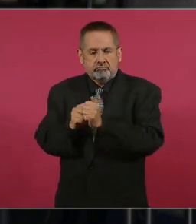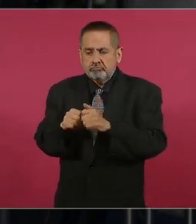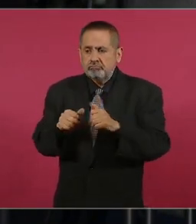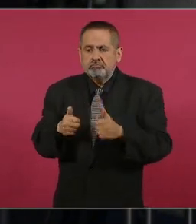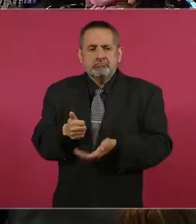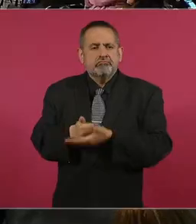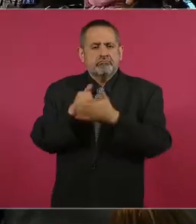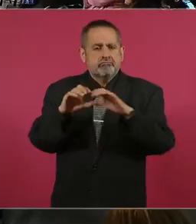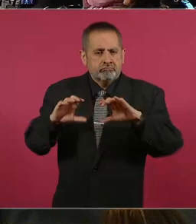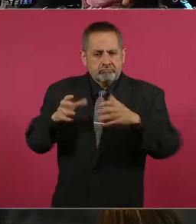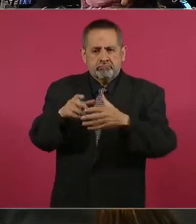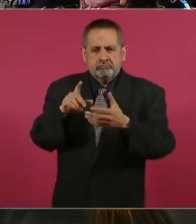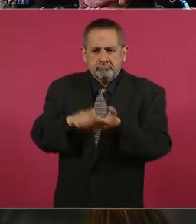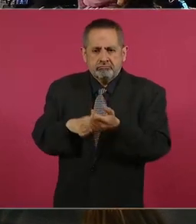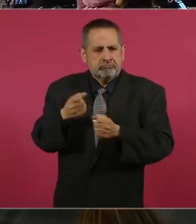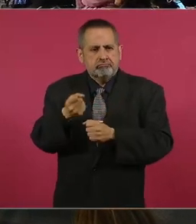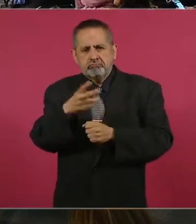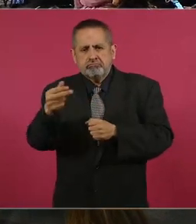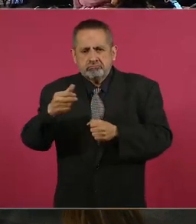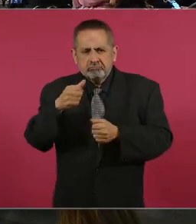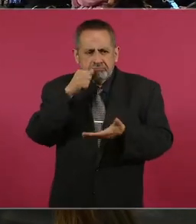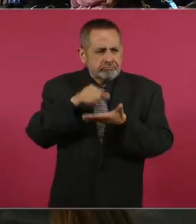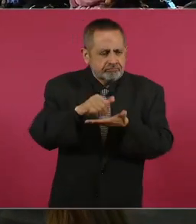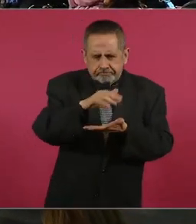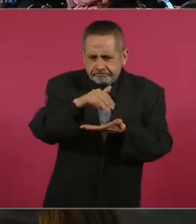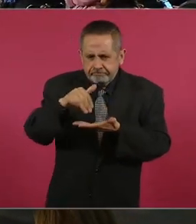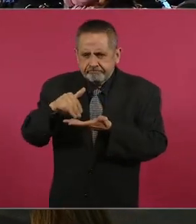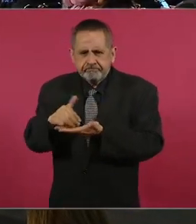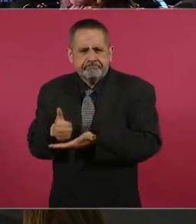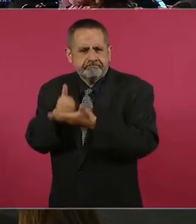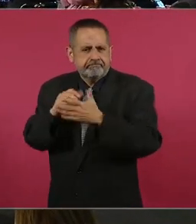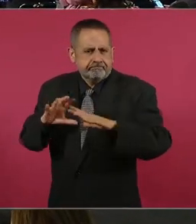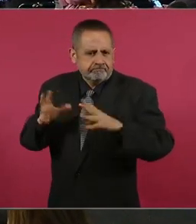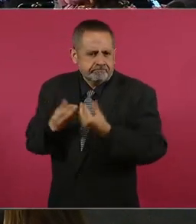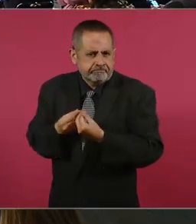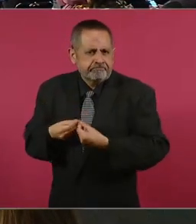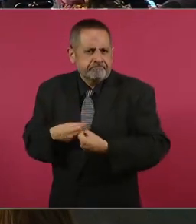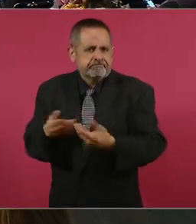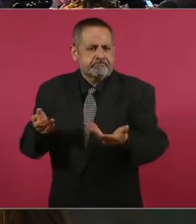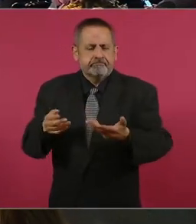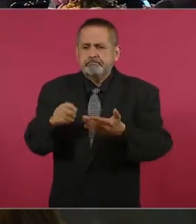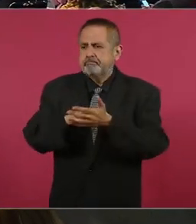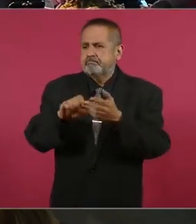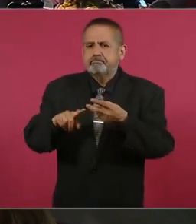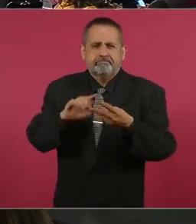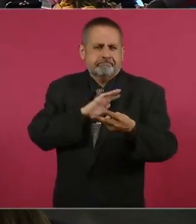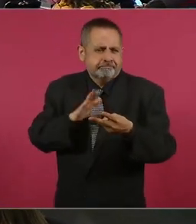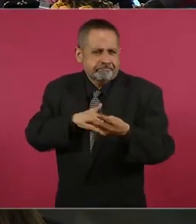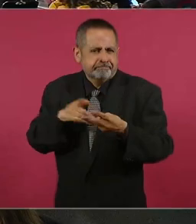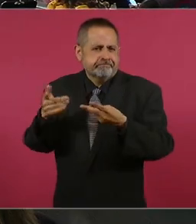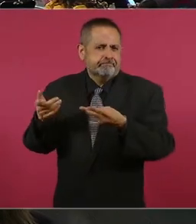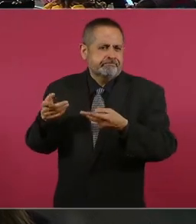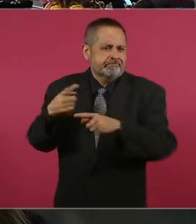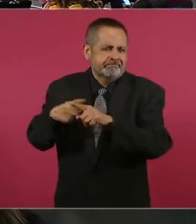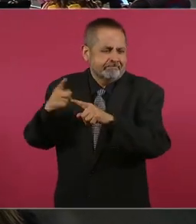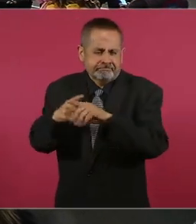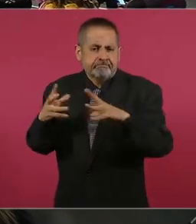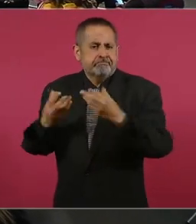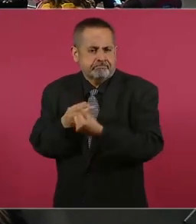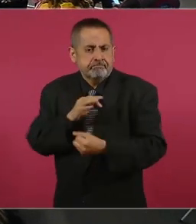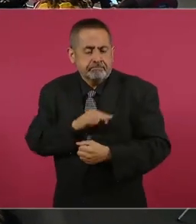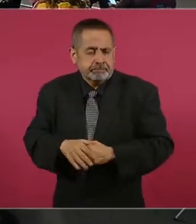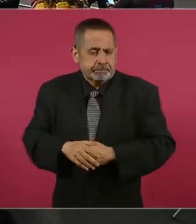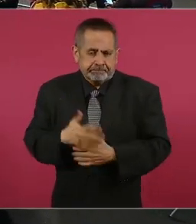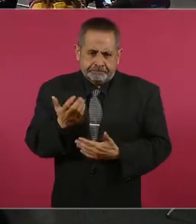organismos de rescate de correos públicos a nivel de redes, por ejemplo, de España y todo esto. Entonces, bueno, pues sería mi